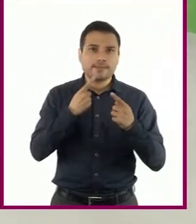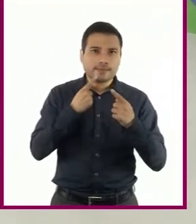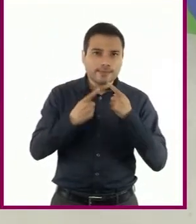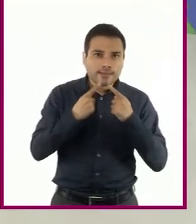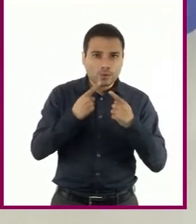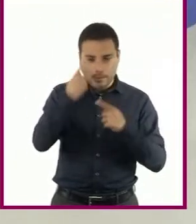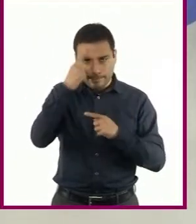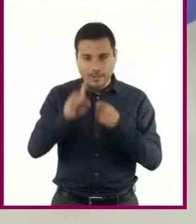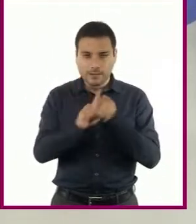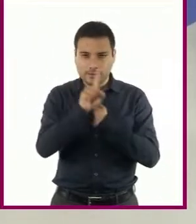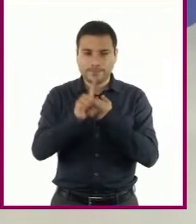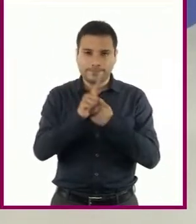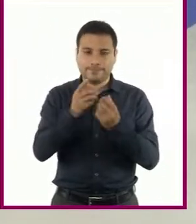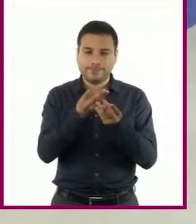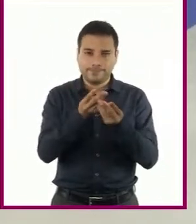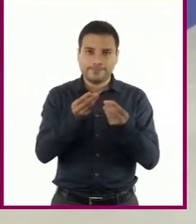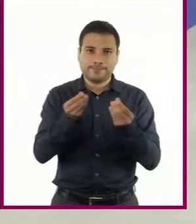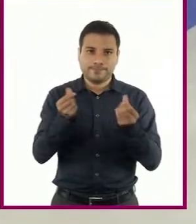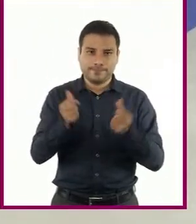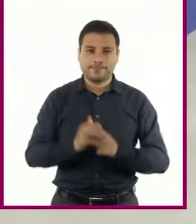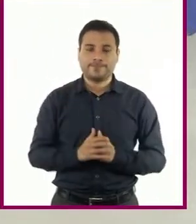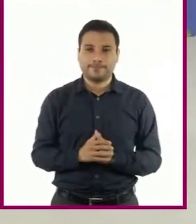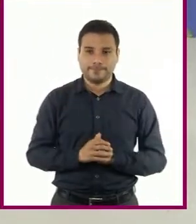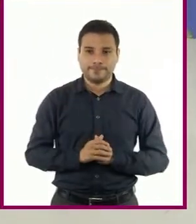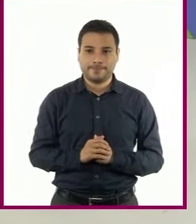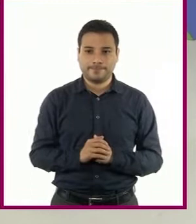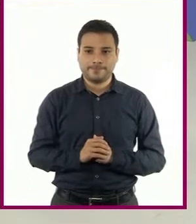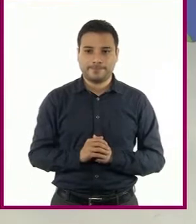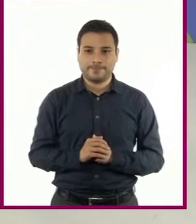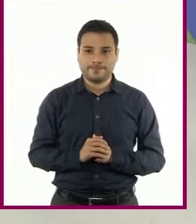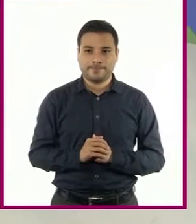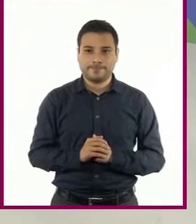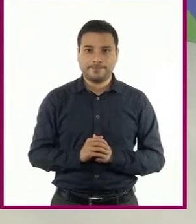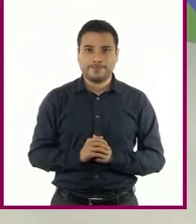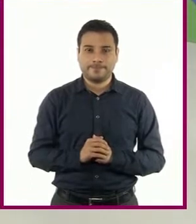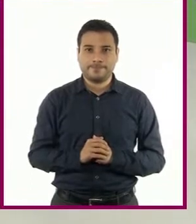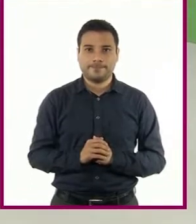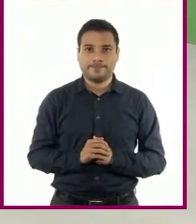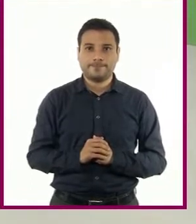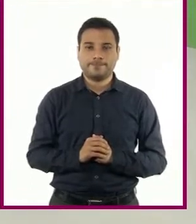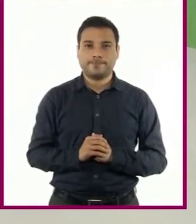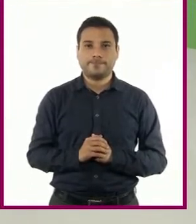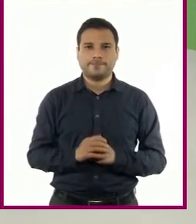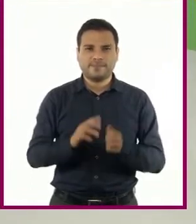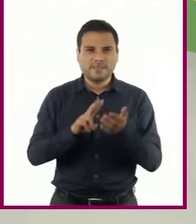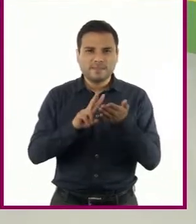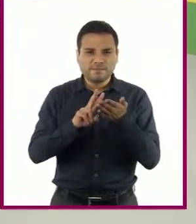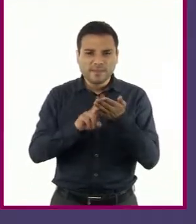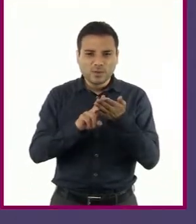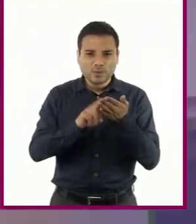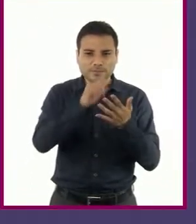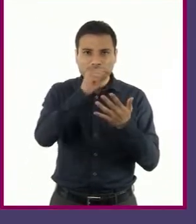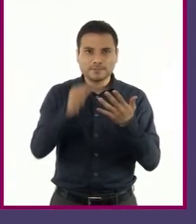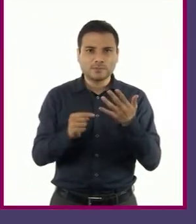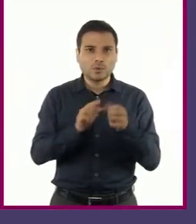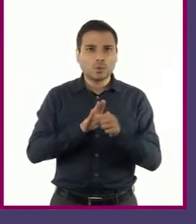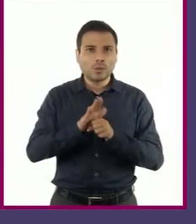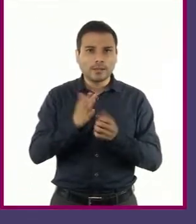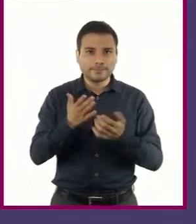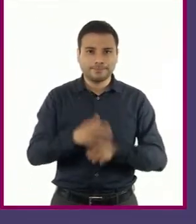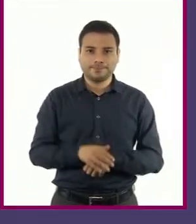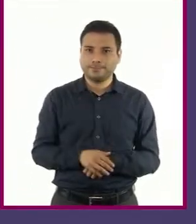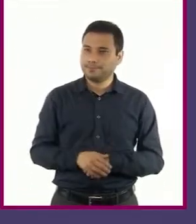los conflictos y los problemas de una sociedad. Los valores a los que nos referimos son